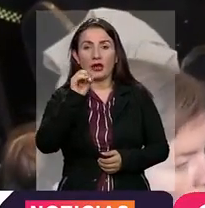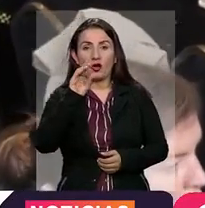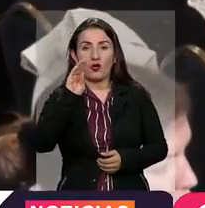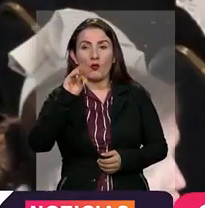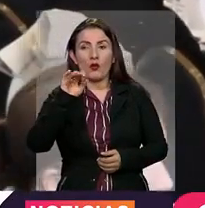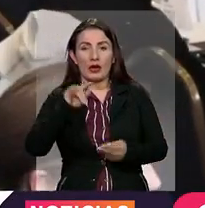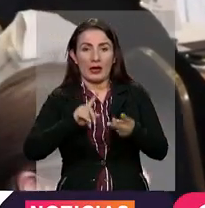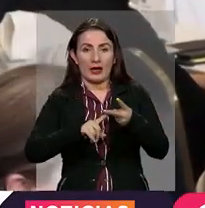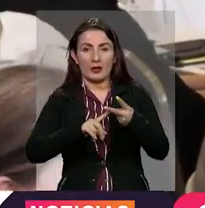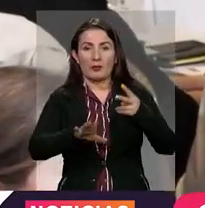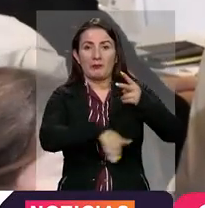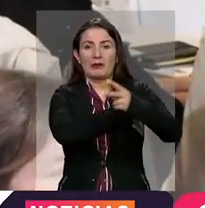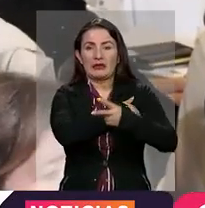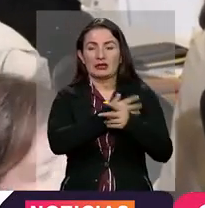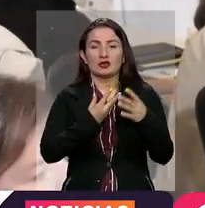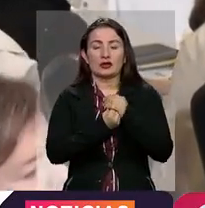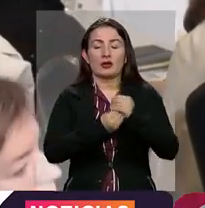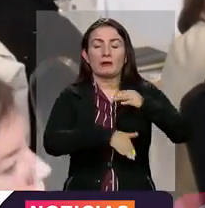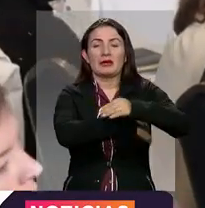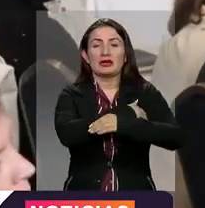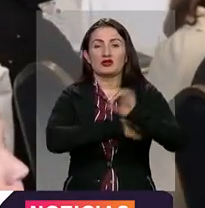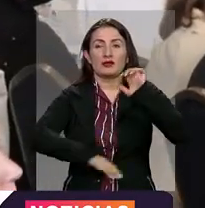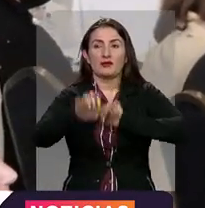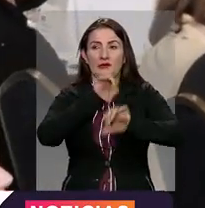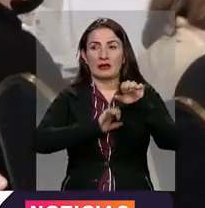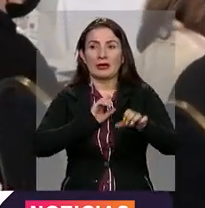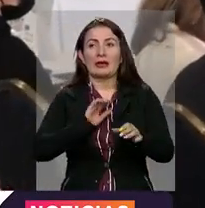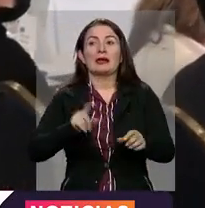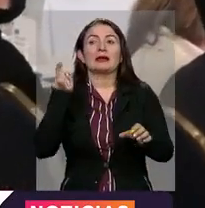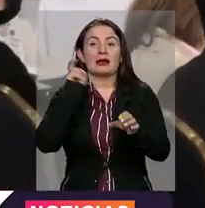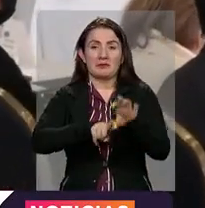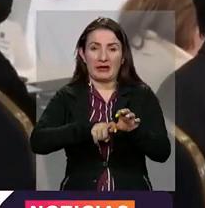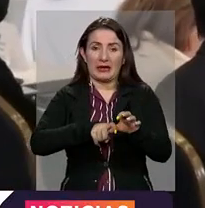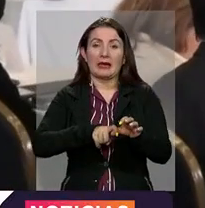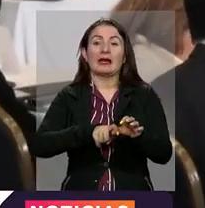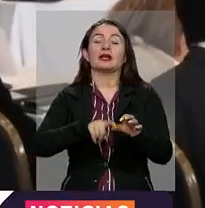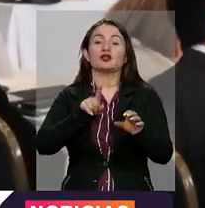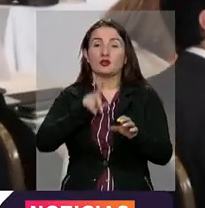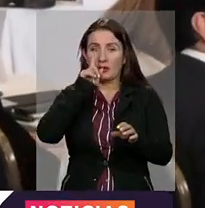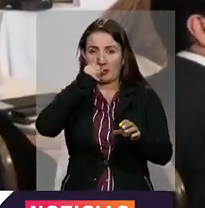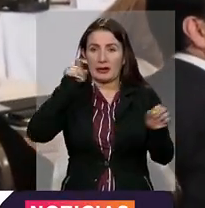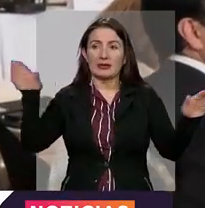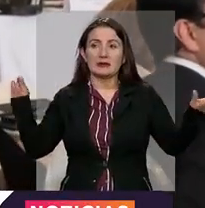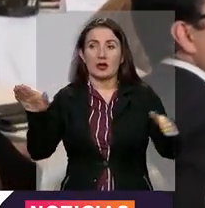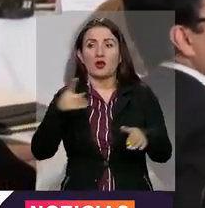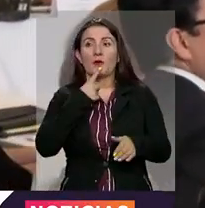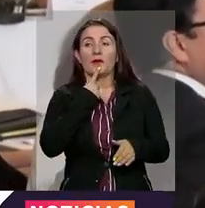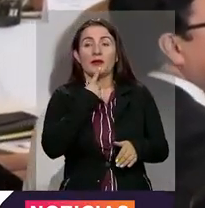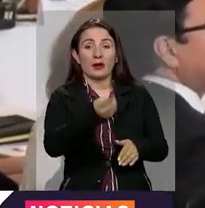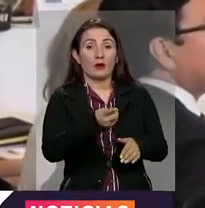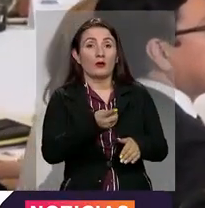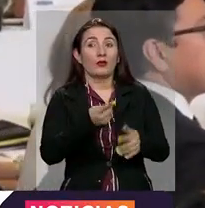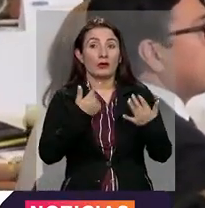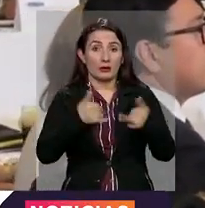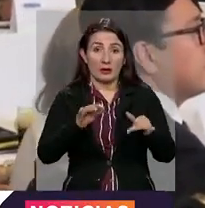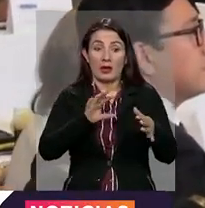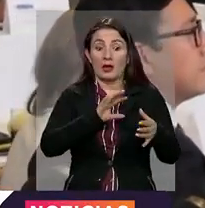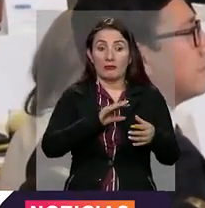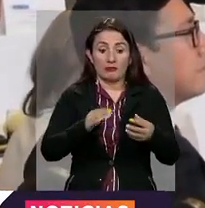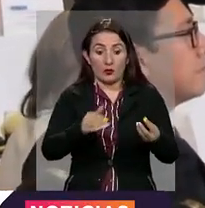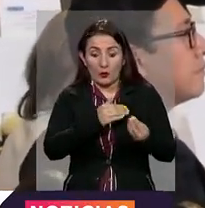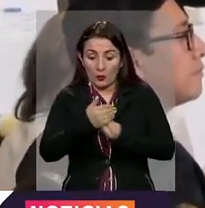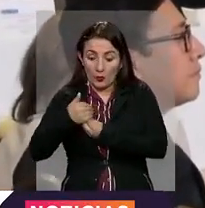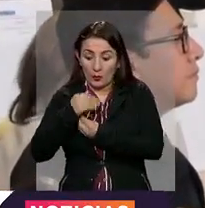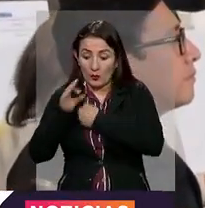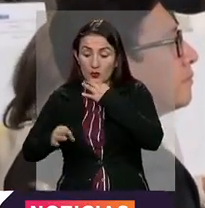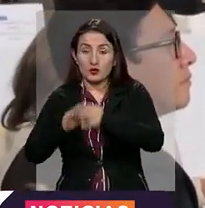Palacios, el ministro del Interior, y también el registrador, Alexander Vega, quien dijo hace unos momentos que está en cadena de custodia